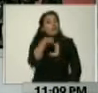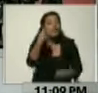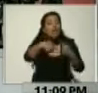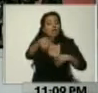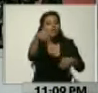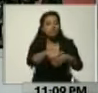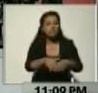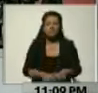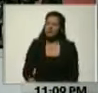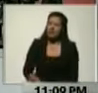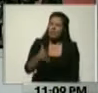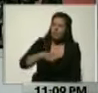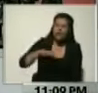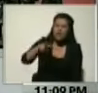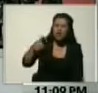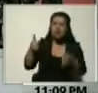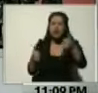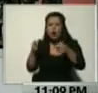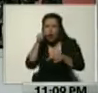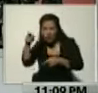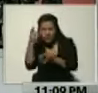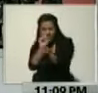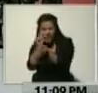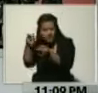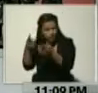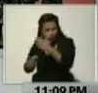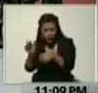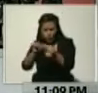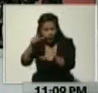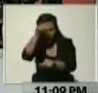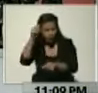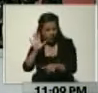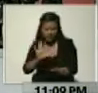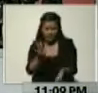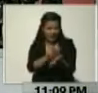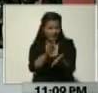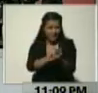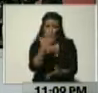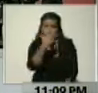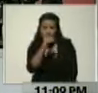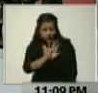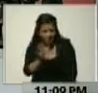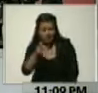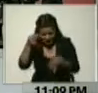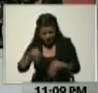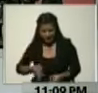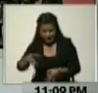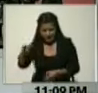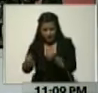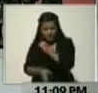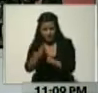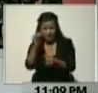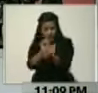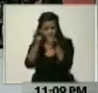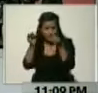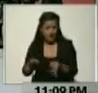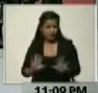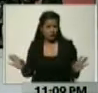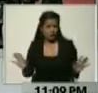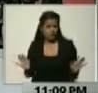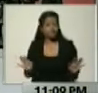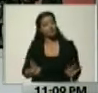Verde no va a ser candidato porque va a estar preso. No hay ninguna duda que va a estar preso. Será por